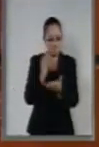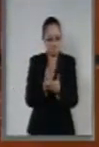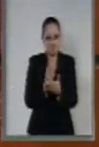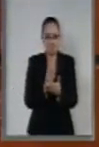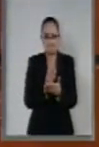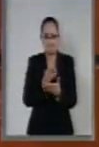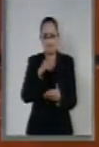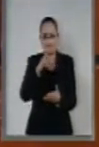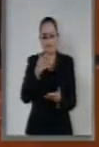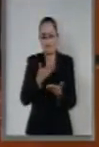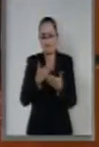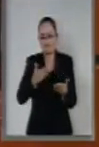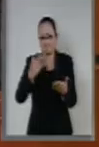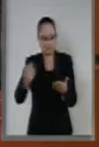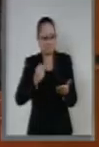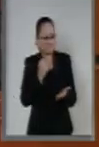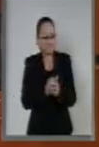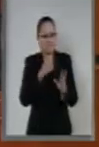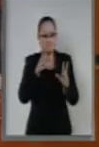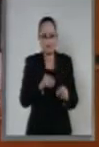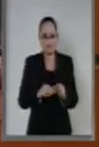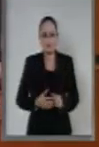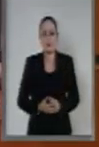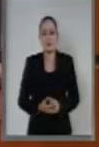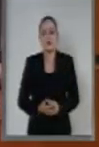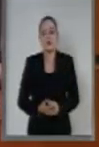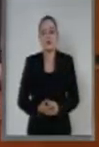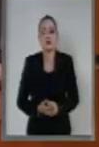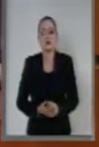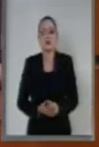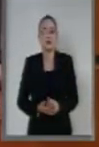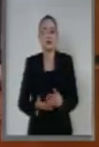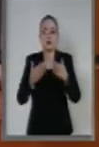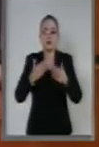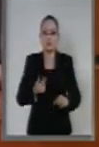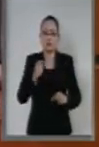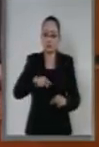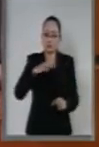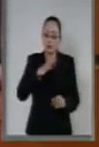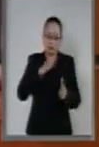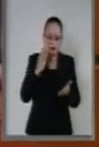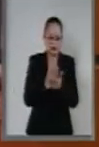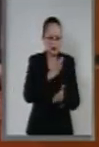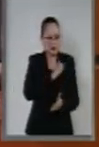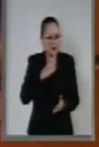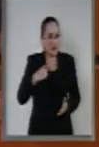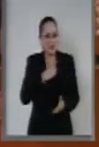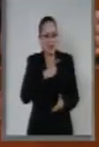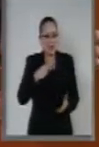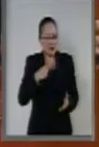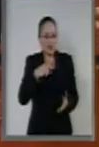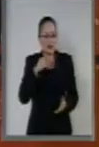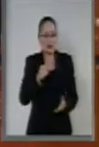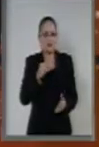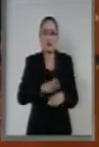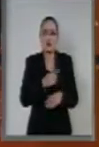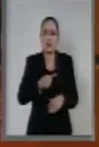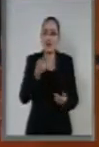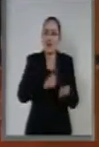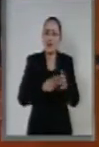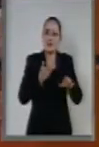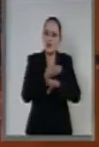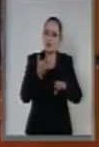estamos aprobando aquí el día de hoy y tampoco va a detener la endeudamiento porque sabemos que el crecimiento de la deuda en los